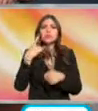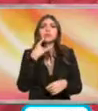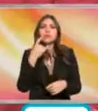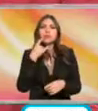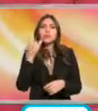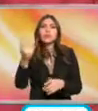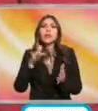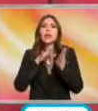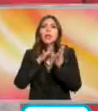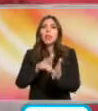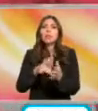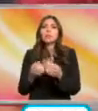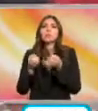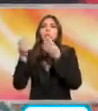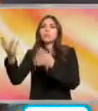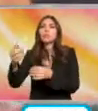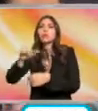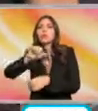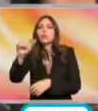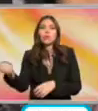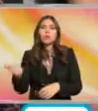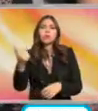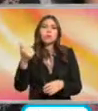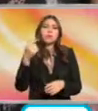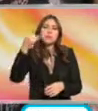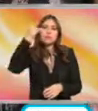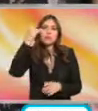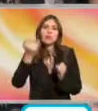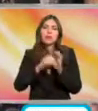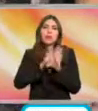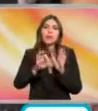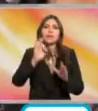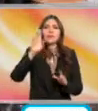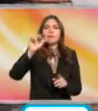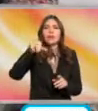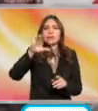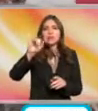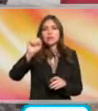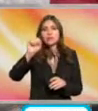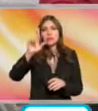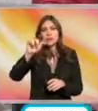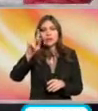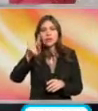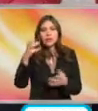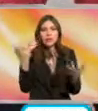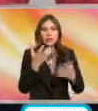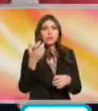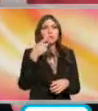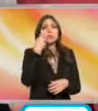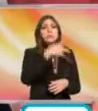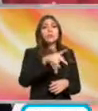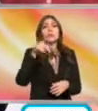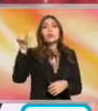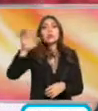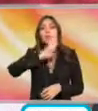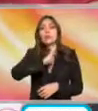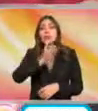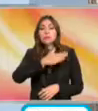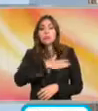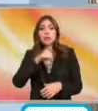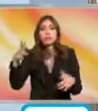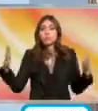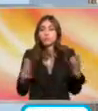patrocinaban a ciertos piratas, como Francis Drake lo hizo la corona de Inglaterra. O sea, no estaba abiertamente en guerra con España, pero sí había